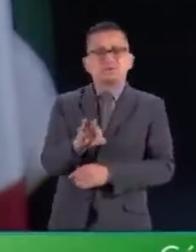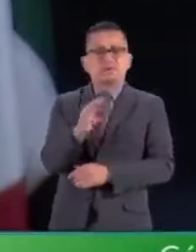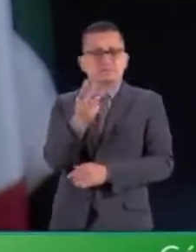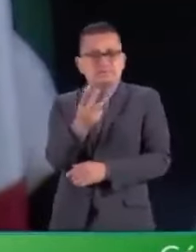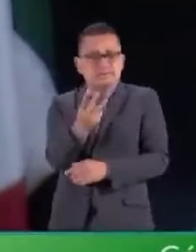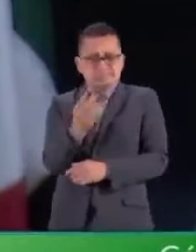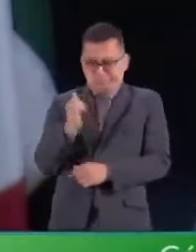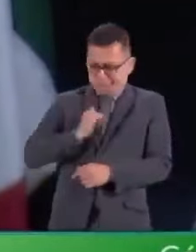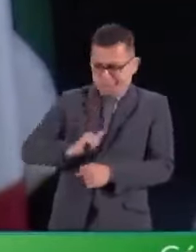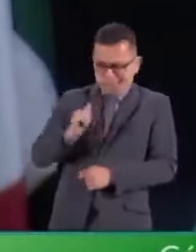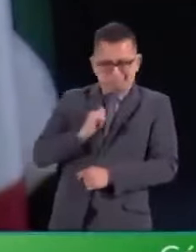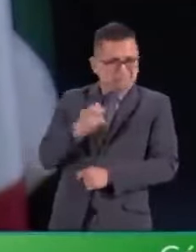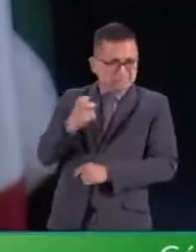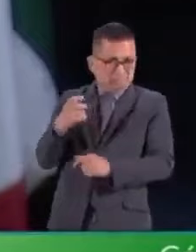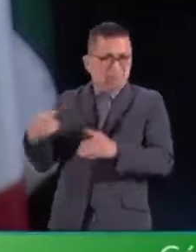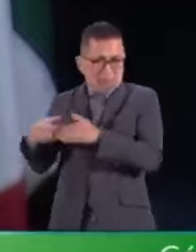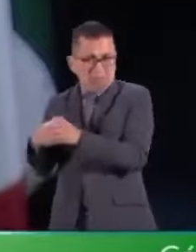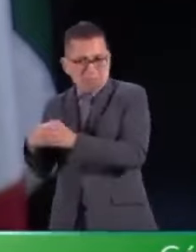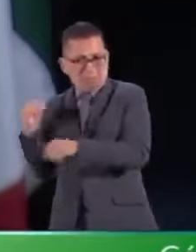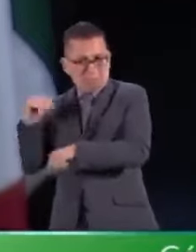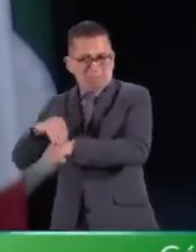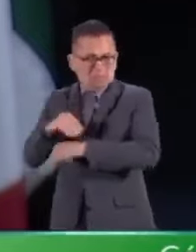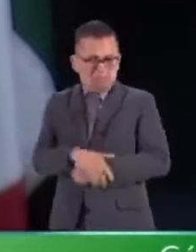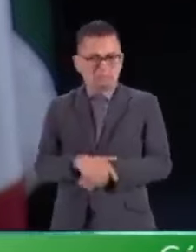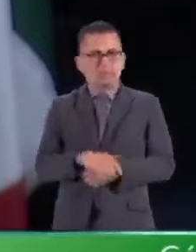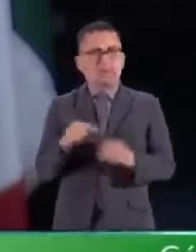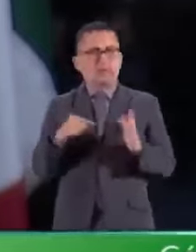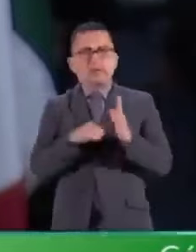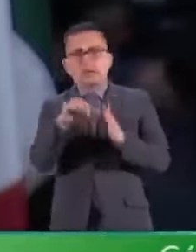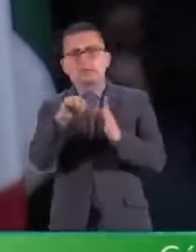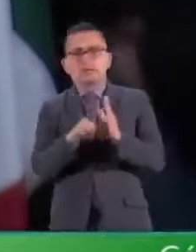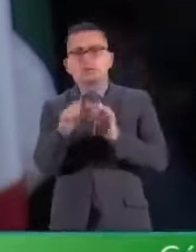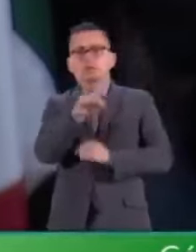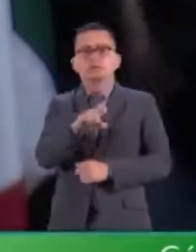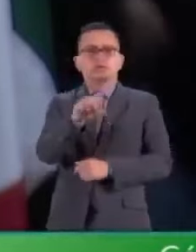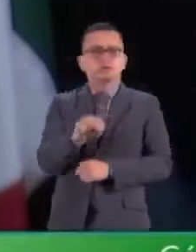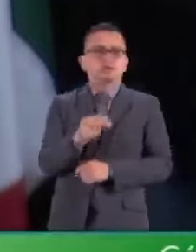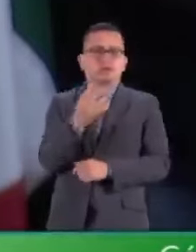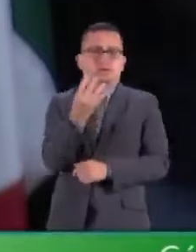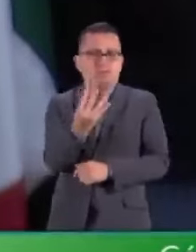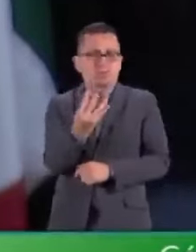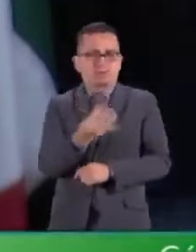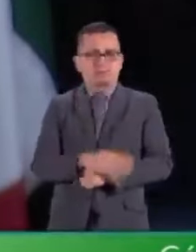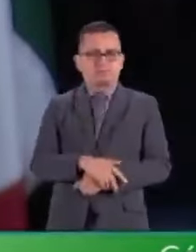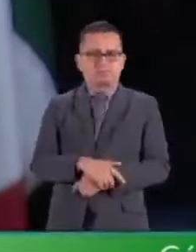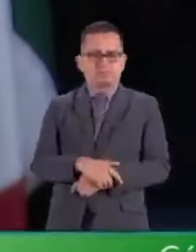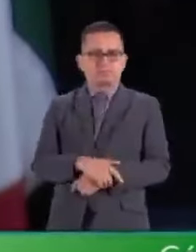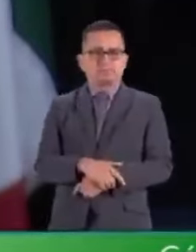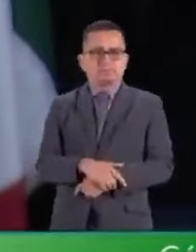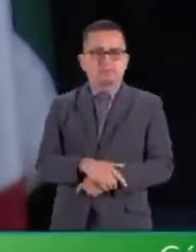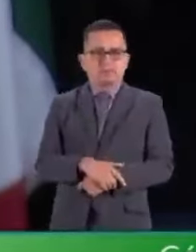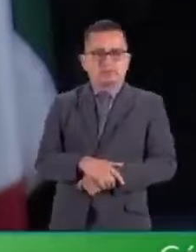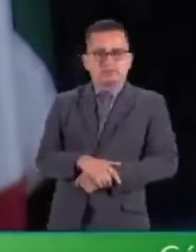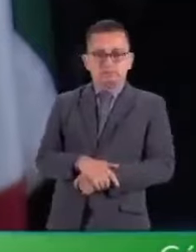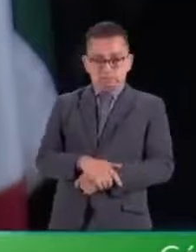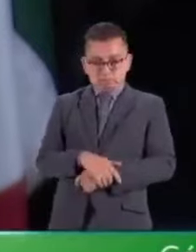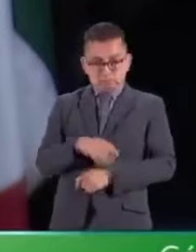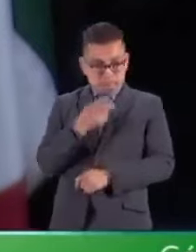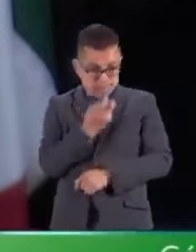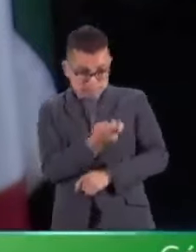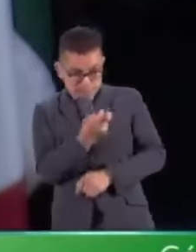1843. Si no recuerdo mal, en el artículo 184 de esas bases. Esto no es